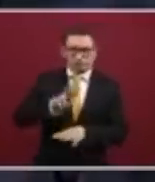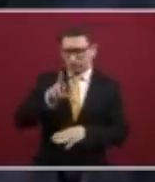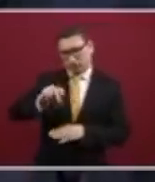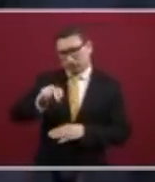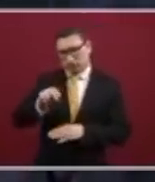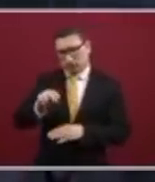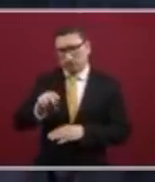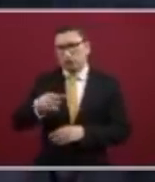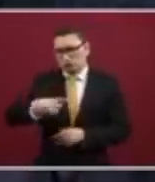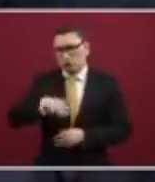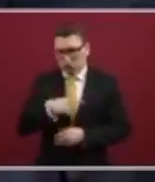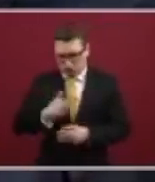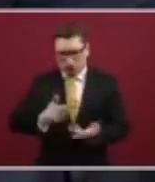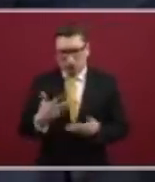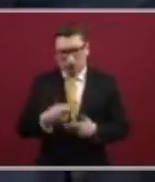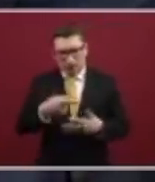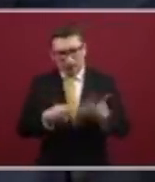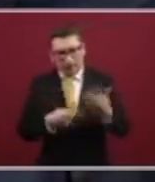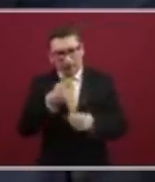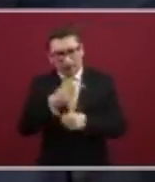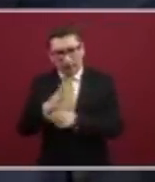denuncia? Todo se denuncia.